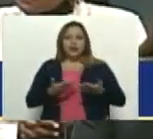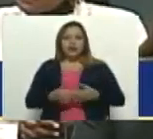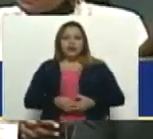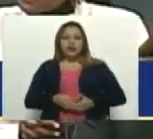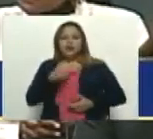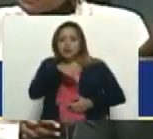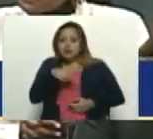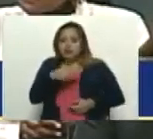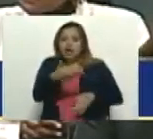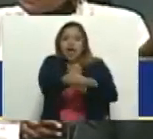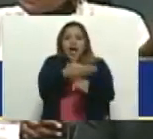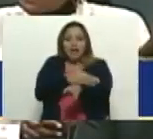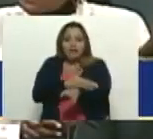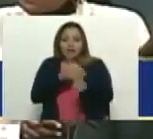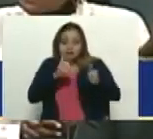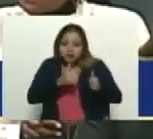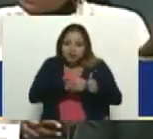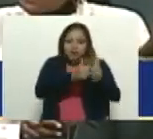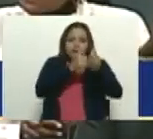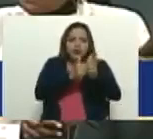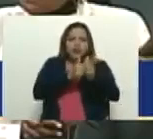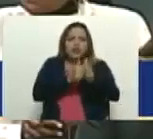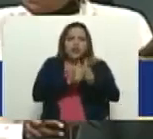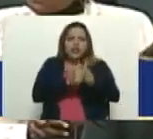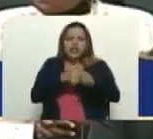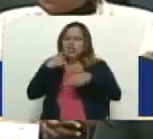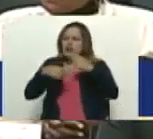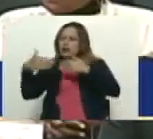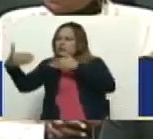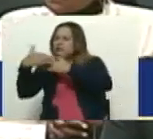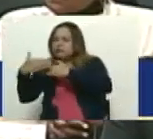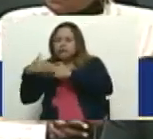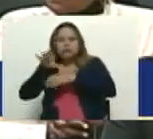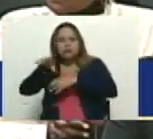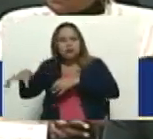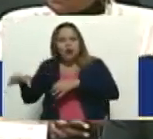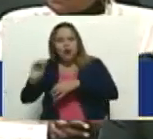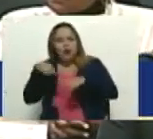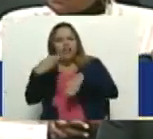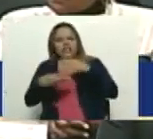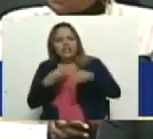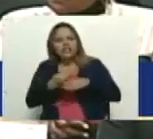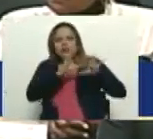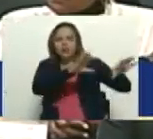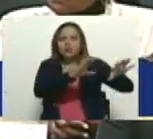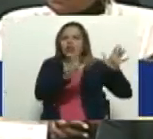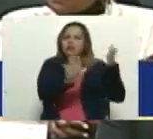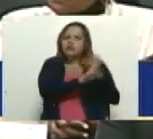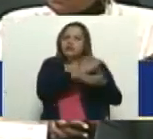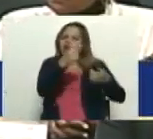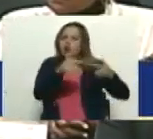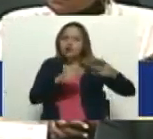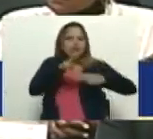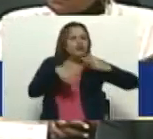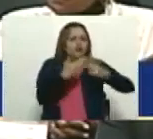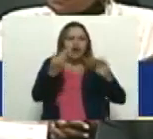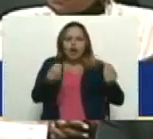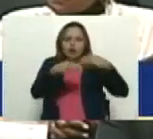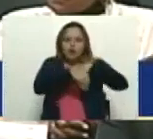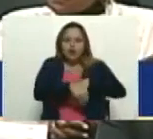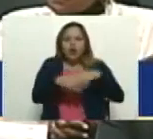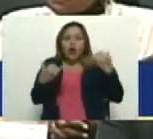comulgó y recibir ataques de un lado, o decir, hacer críticas a las cosas con las que uno nunca comulgó y